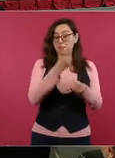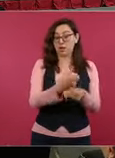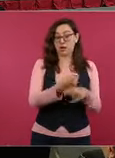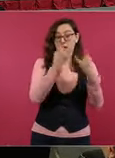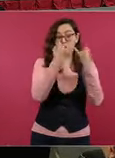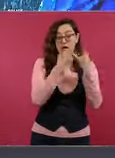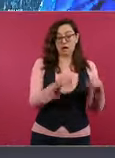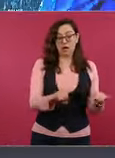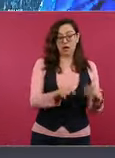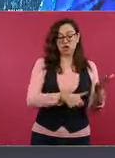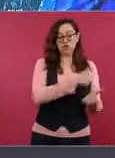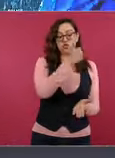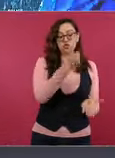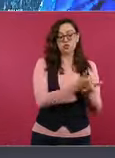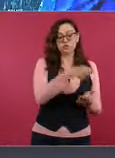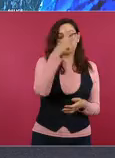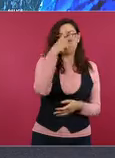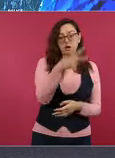de México a Veracruz.